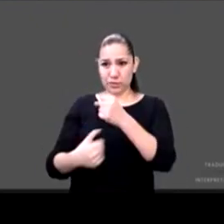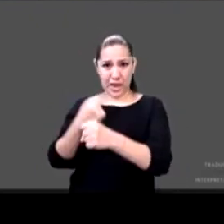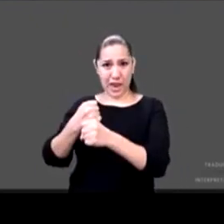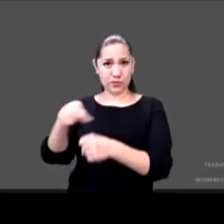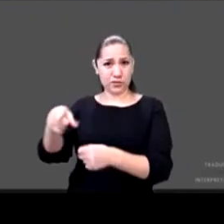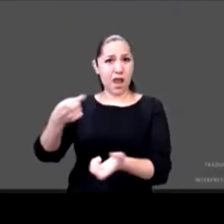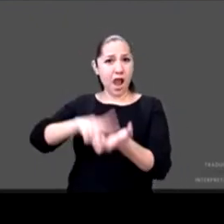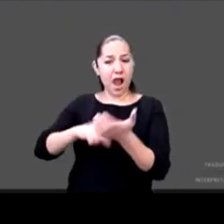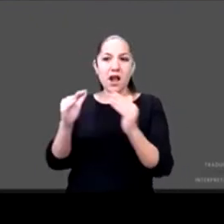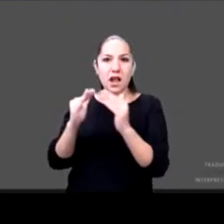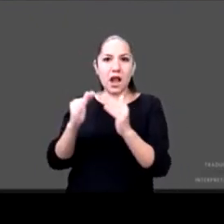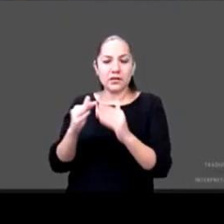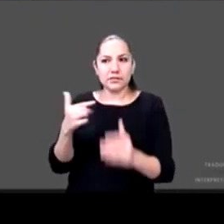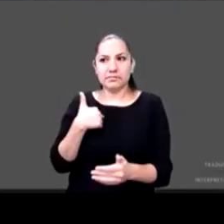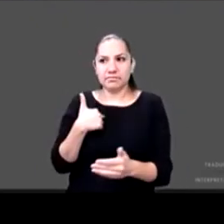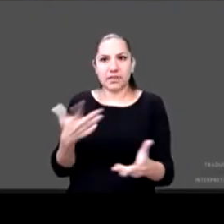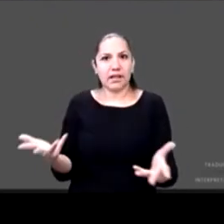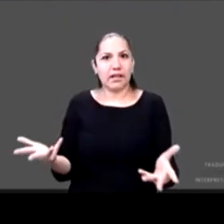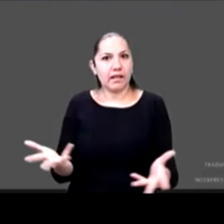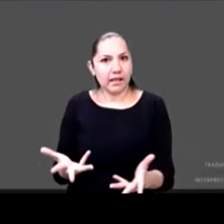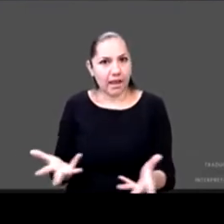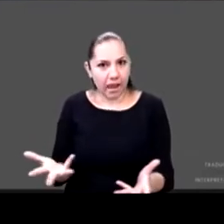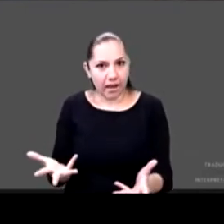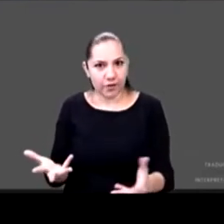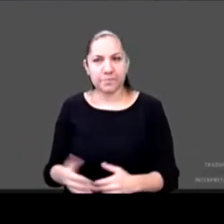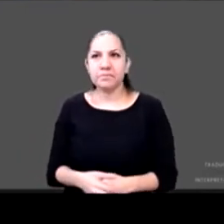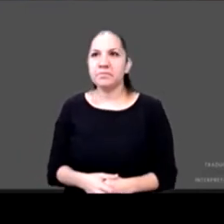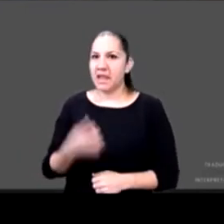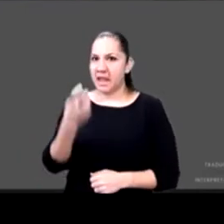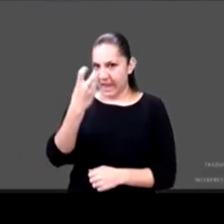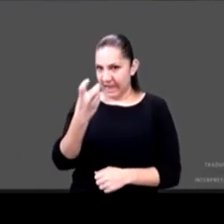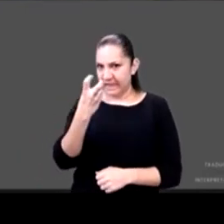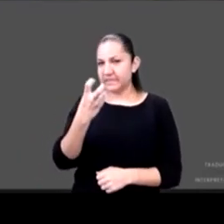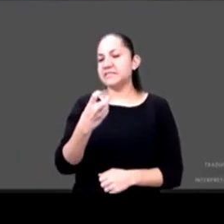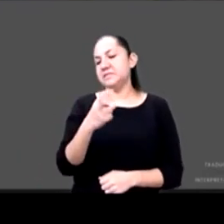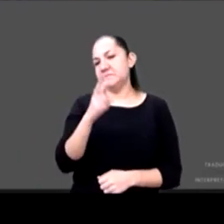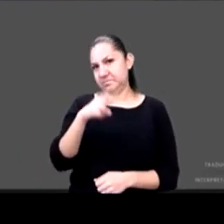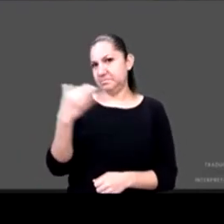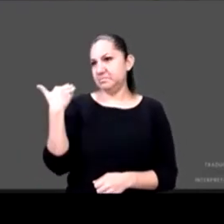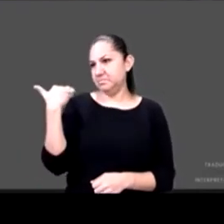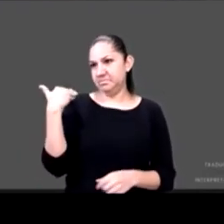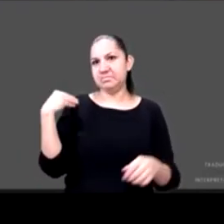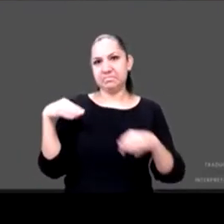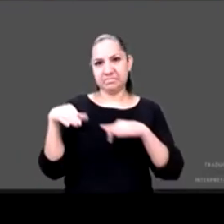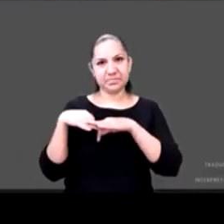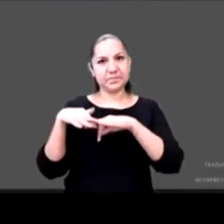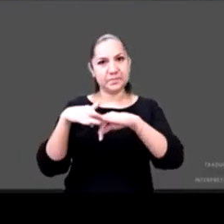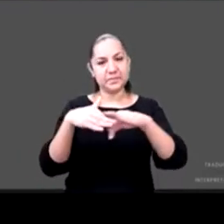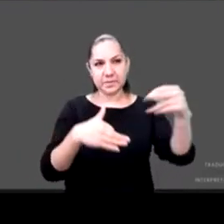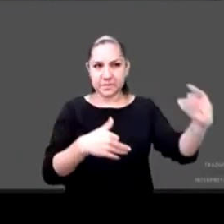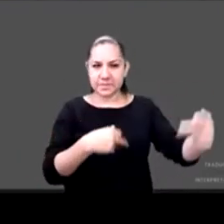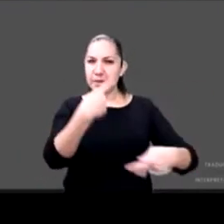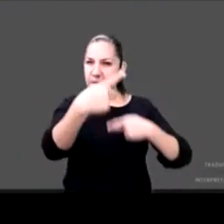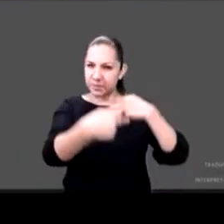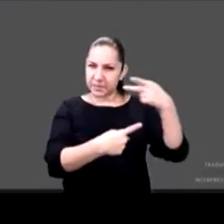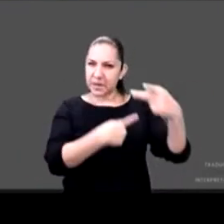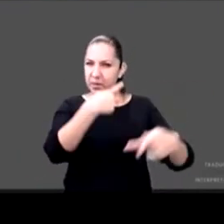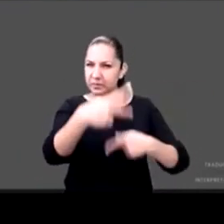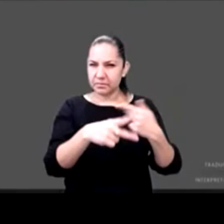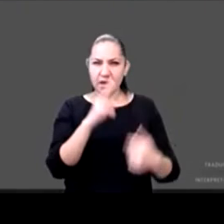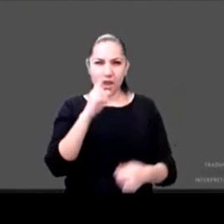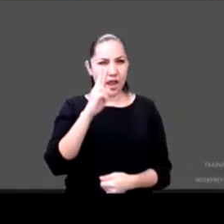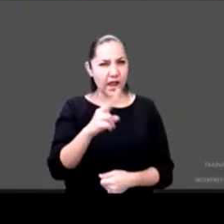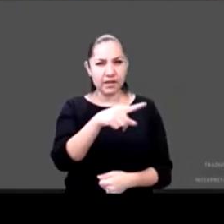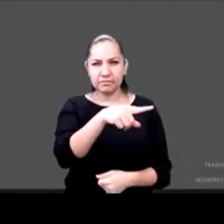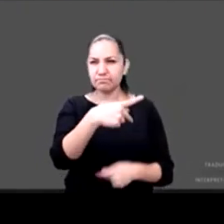de las cosas que, pues, tradicionalmente más nos preguntan, ¿no? Nosotros, inclusive en la capacitación o la formación que